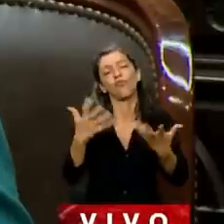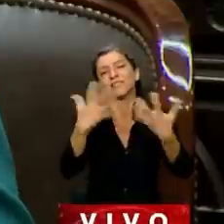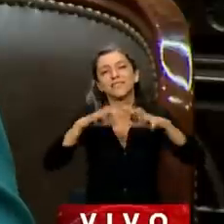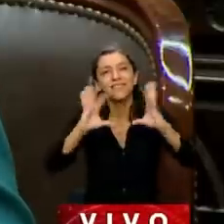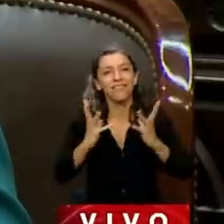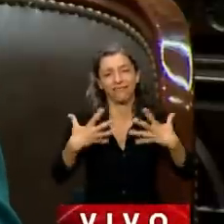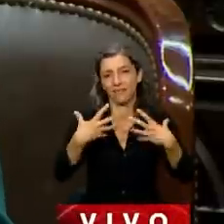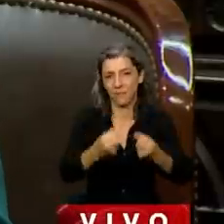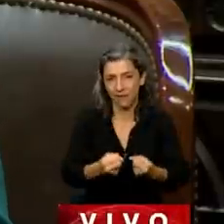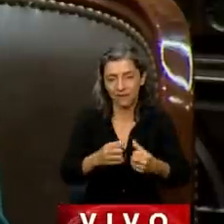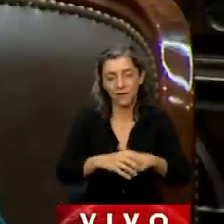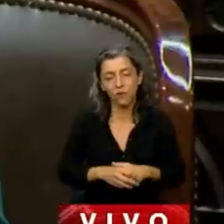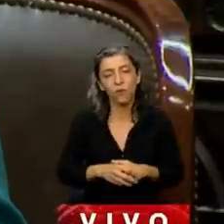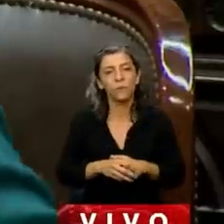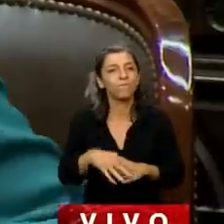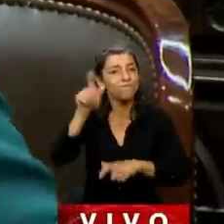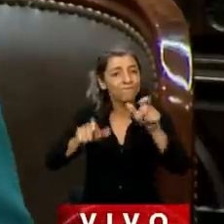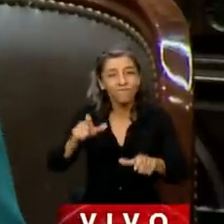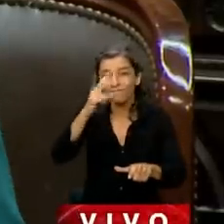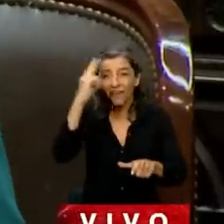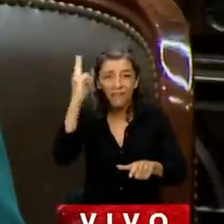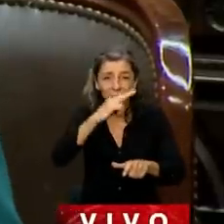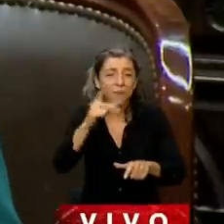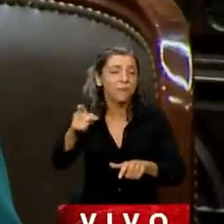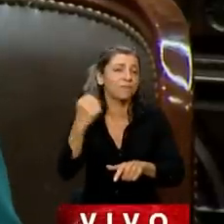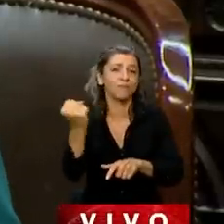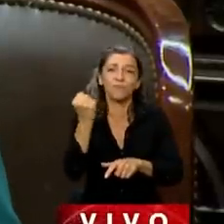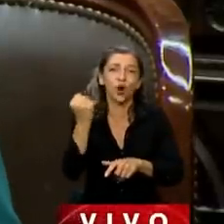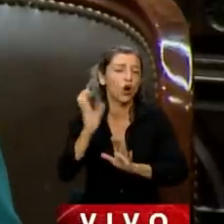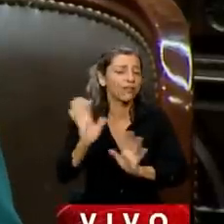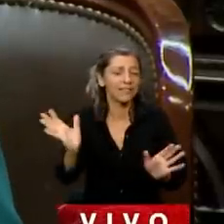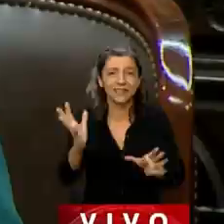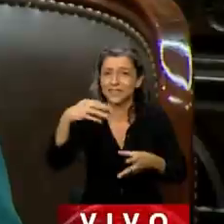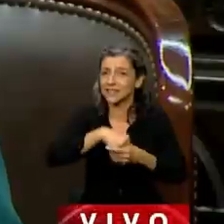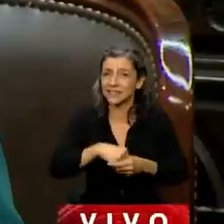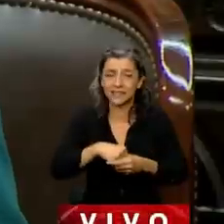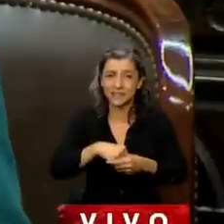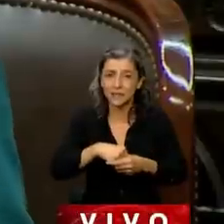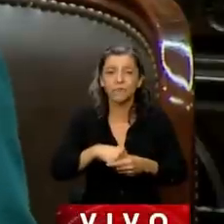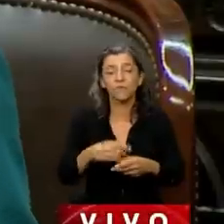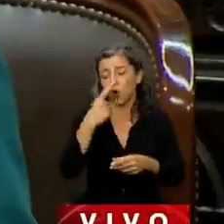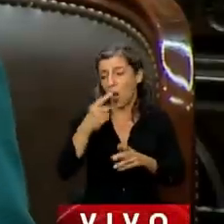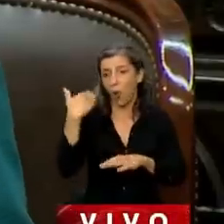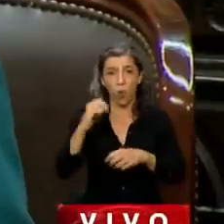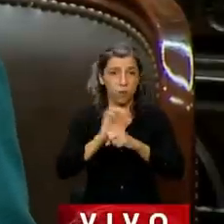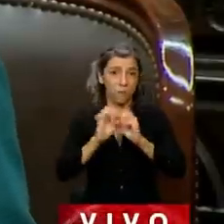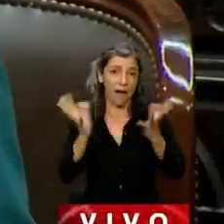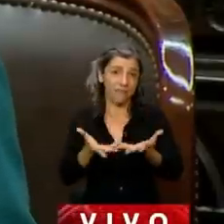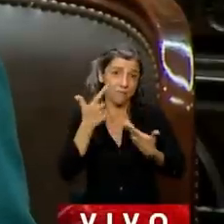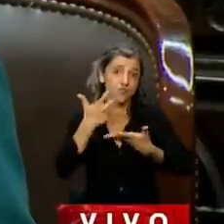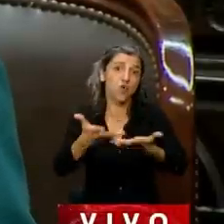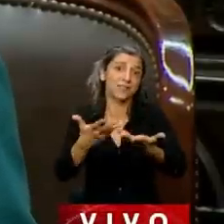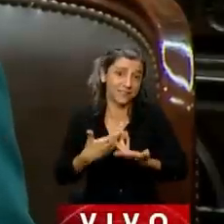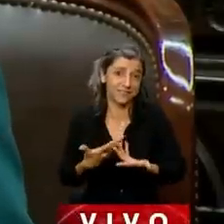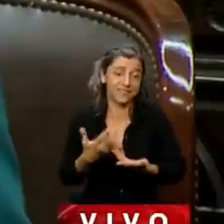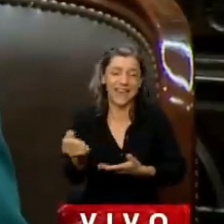salud. Su contribución es vital. Y creo, como lo decía, que la última pandemia nos demostró la importancia